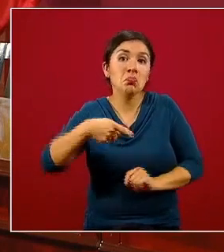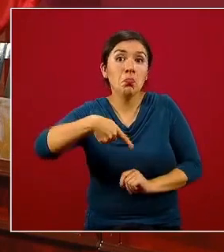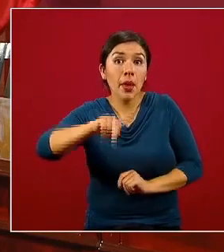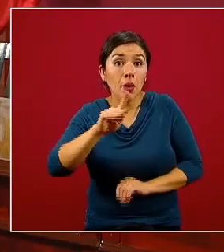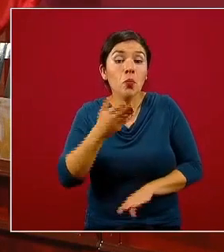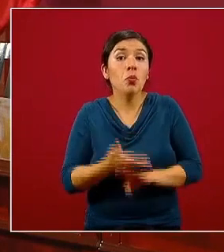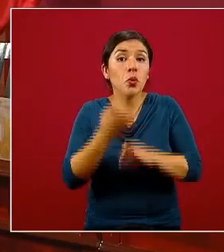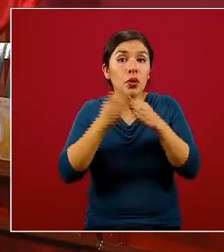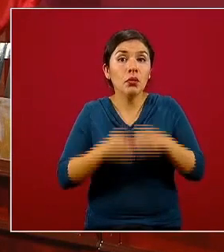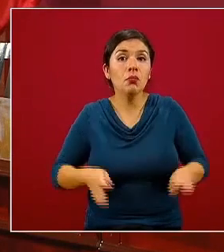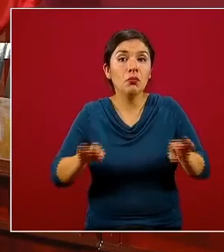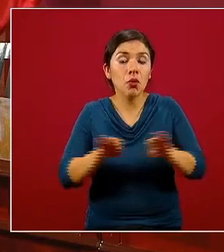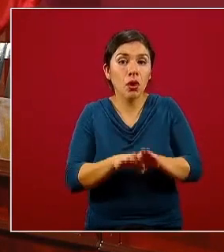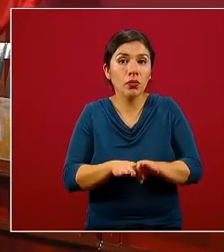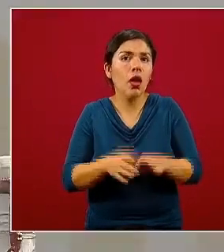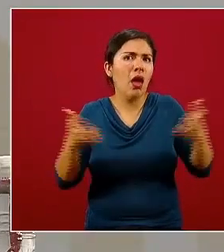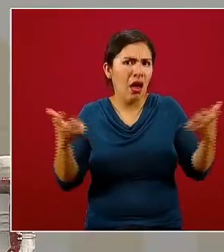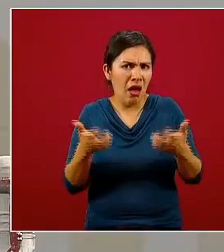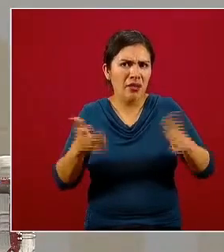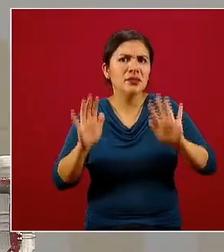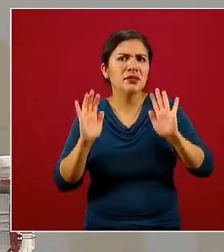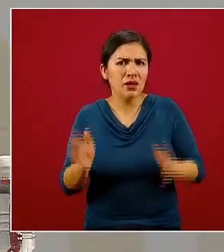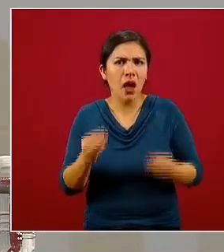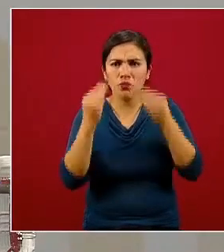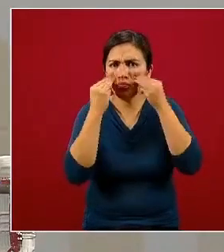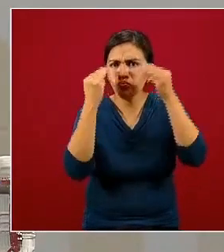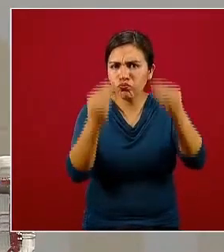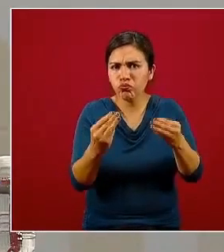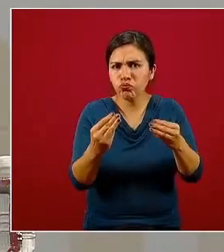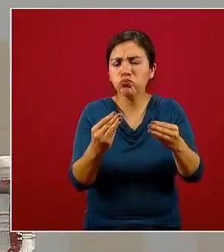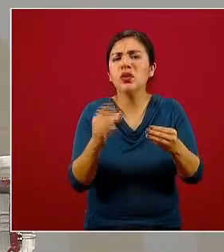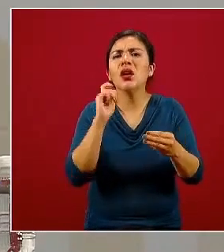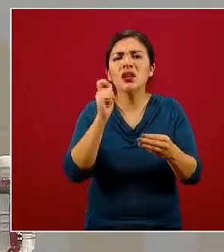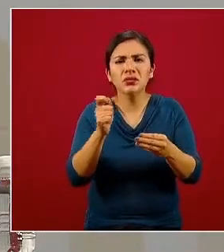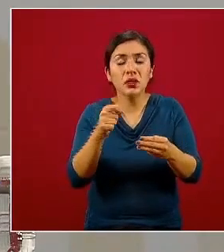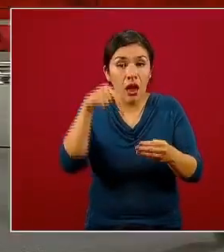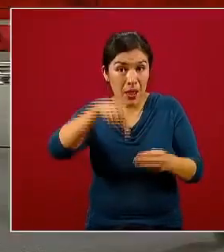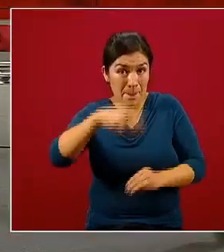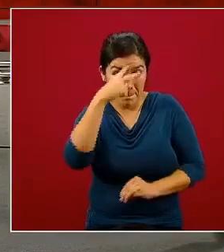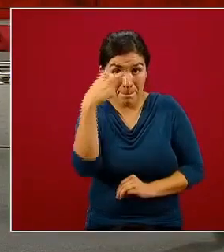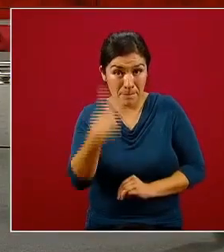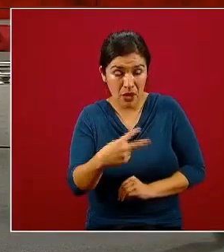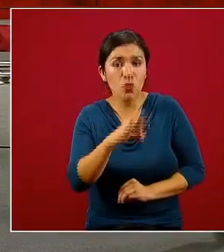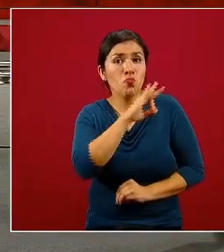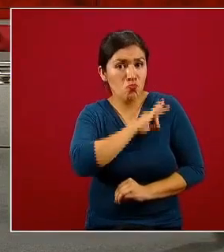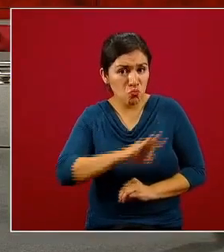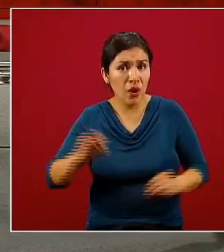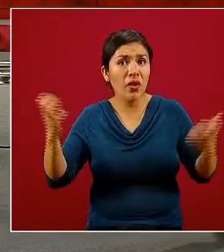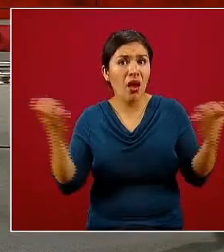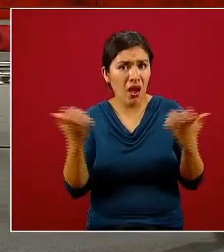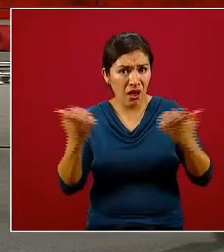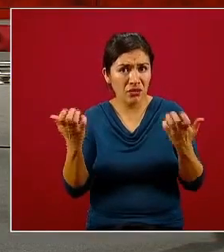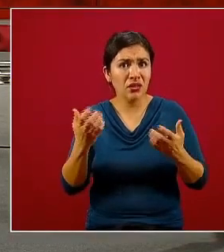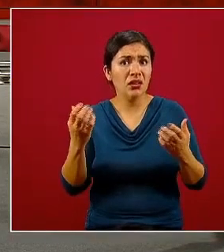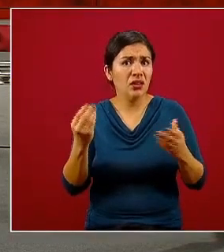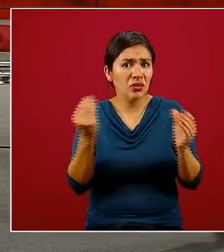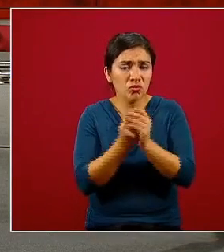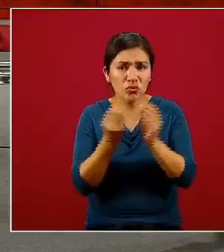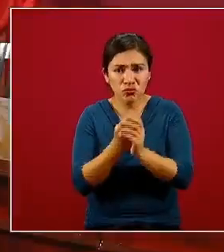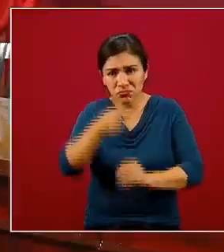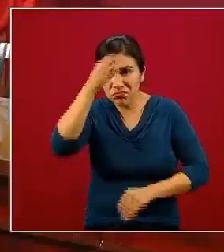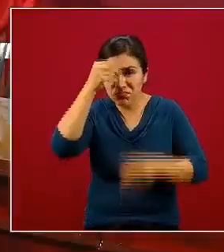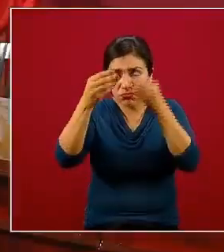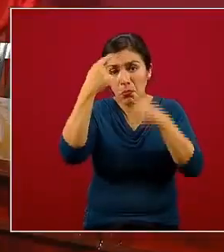muy importante es que se está haciendo una demostración de concepto de que en México podemos articular capacidades